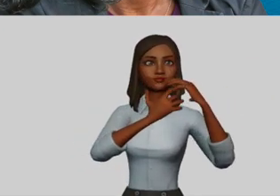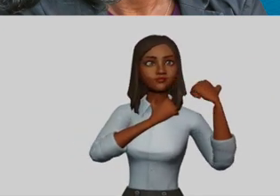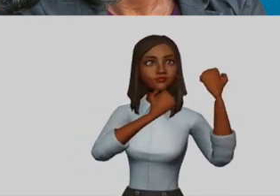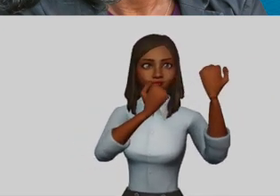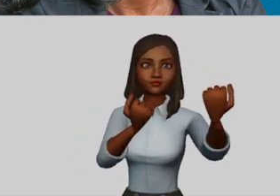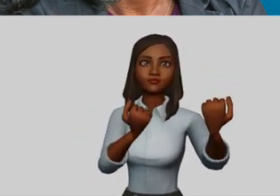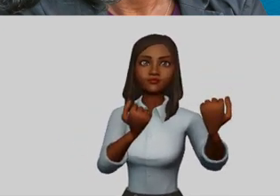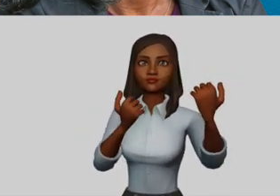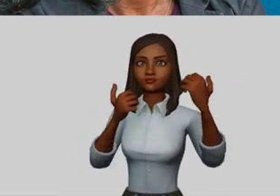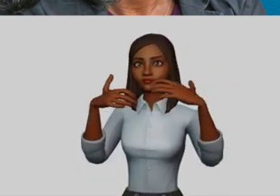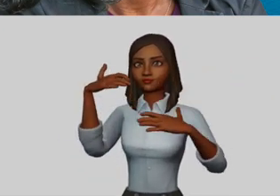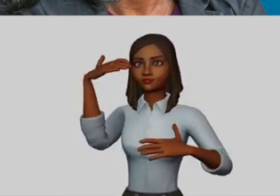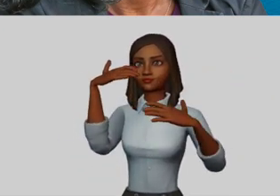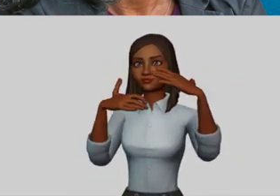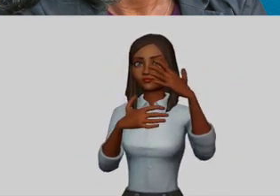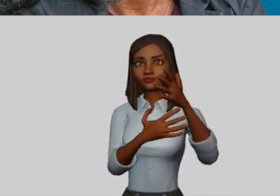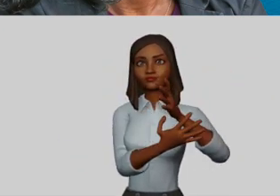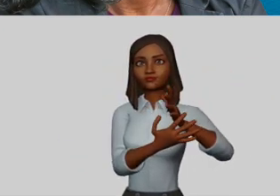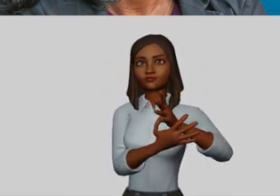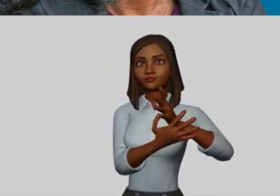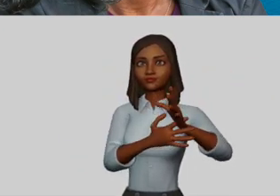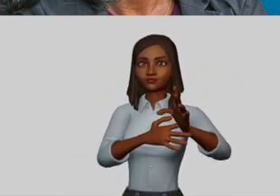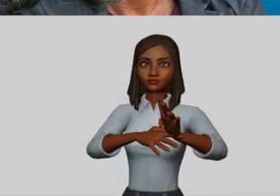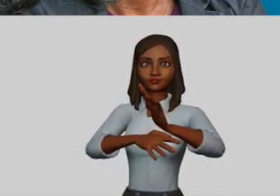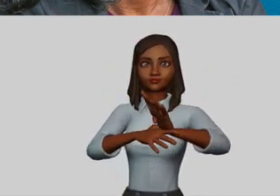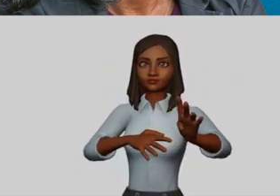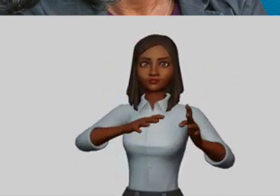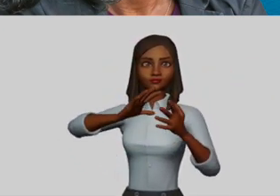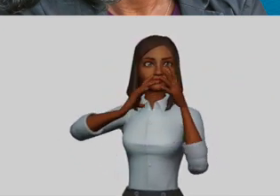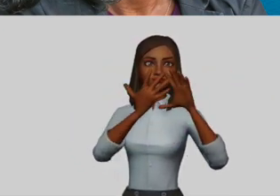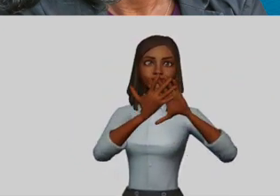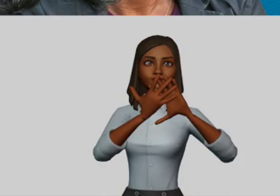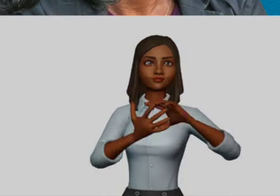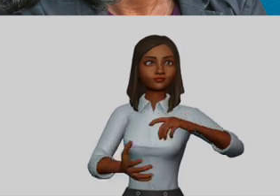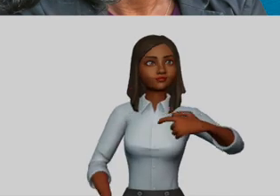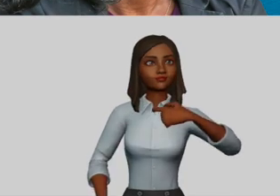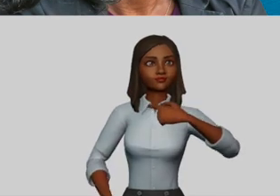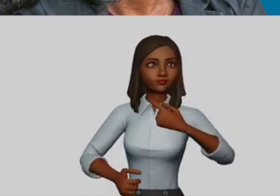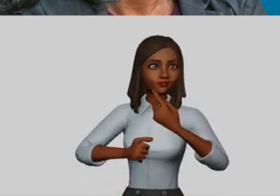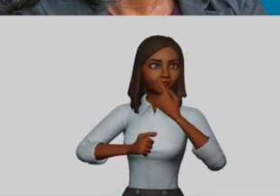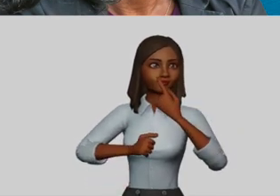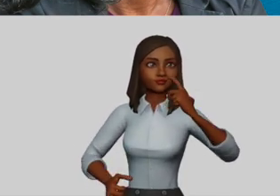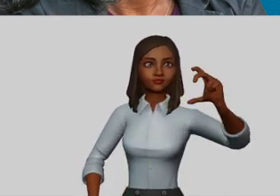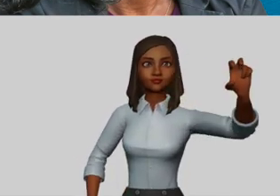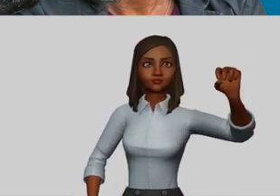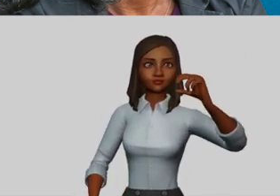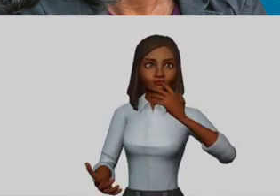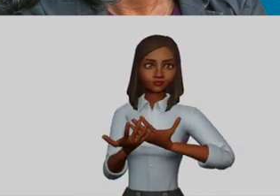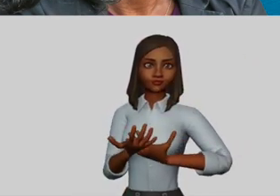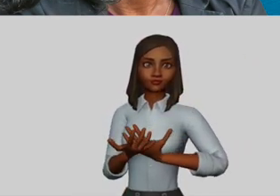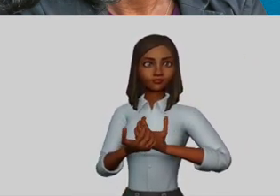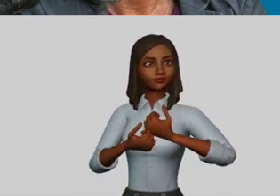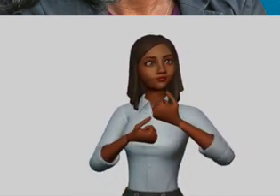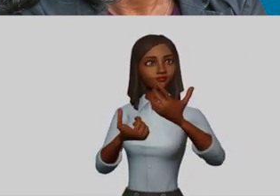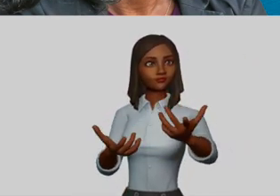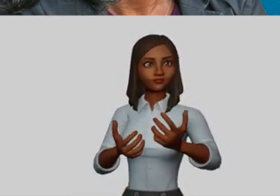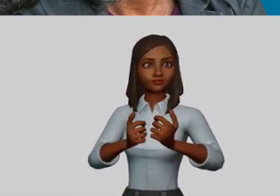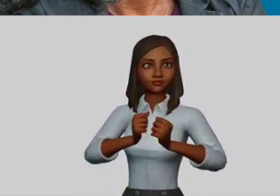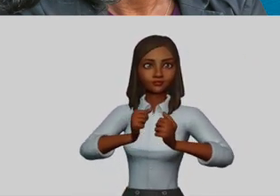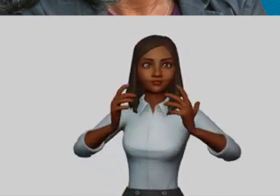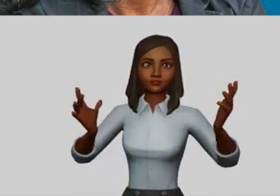Sí. Nosotros veamos nuestra plataforma como en un continuum, como en una uh-huh. línea de